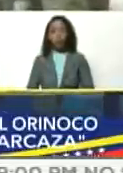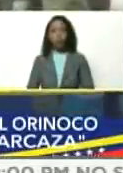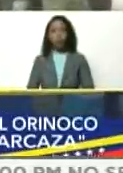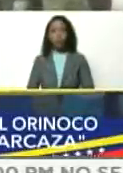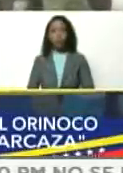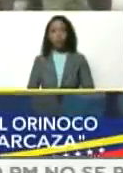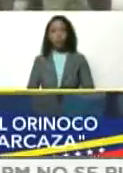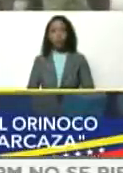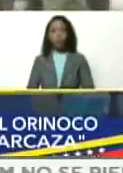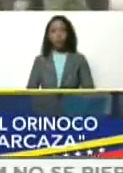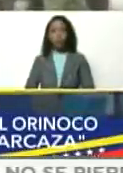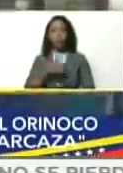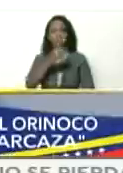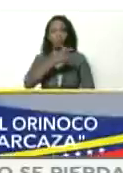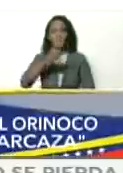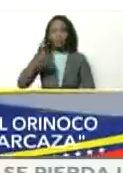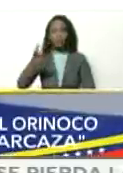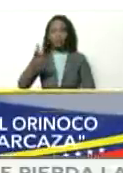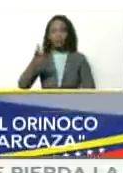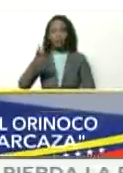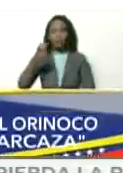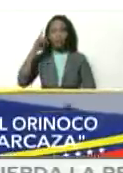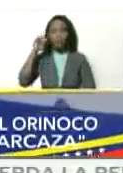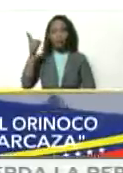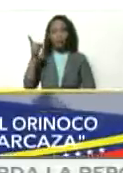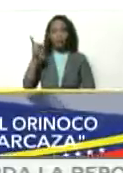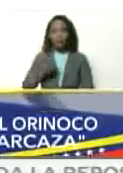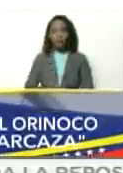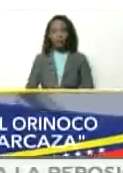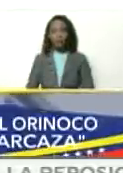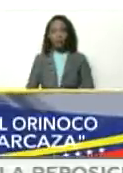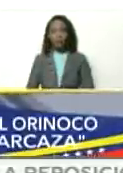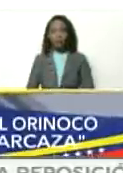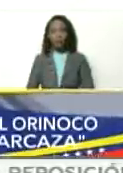Giabana, clínica especializada, Tai,